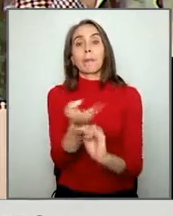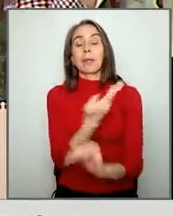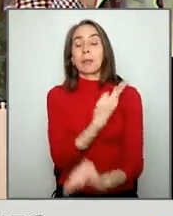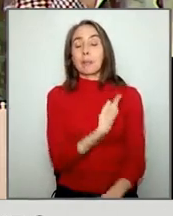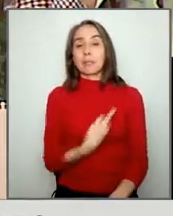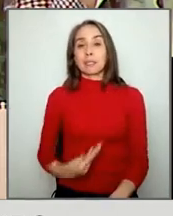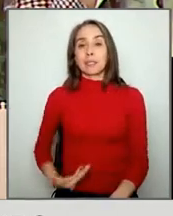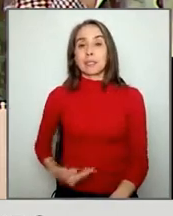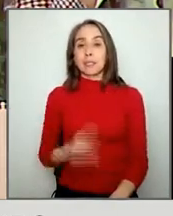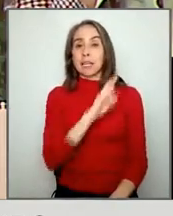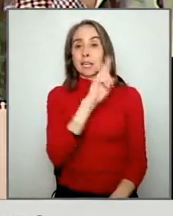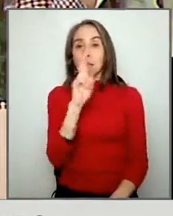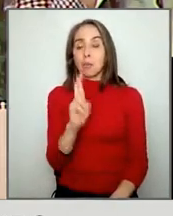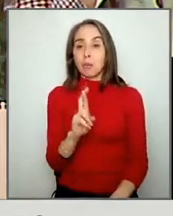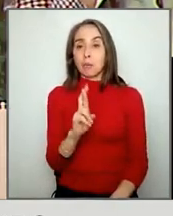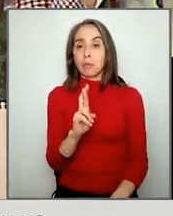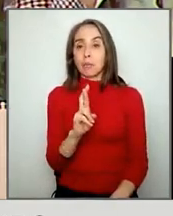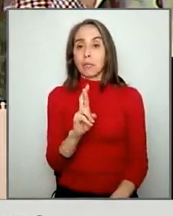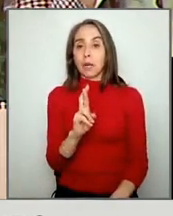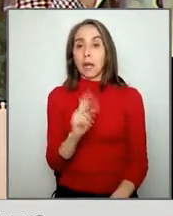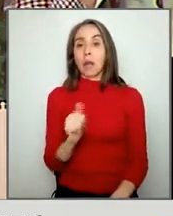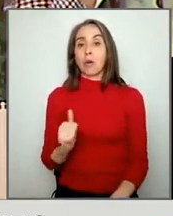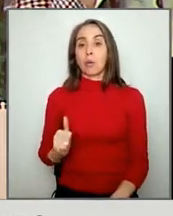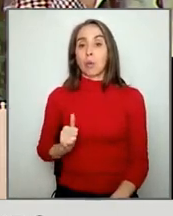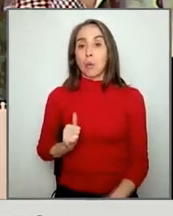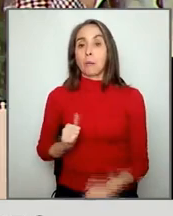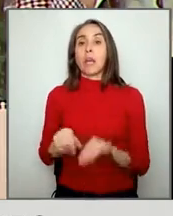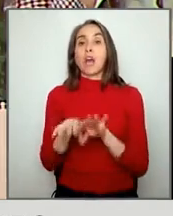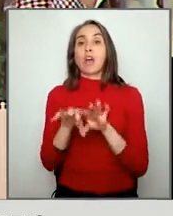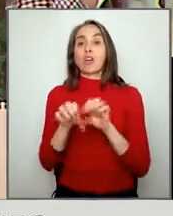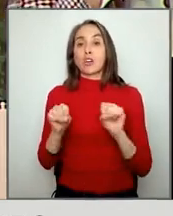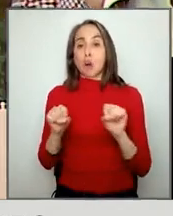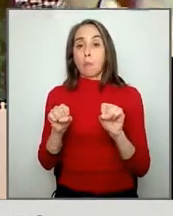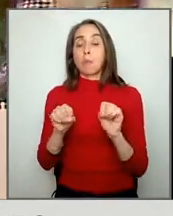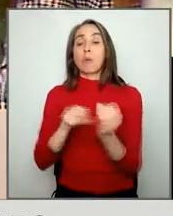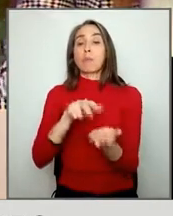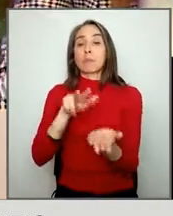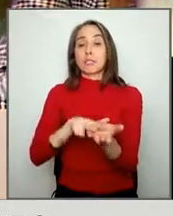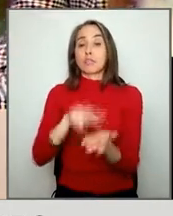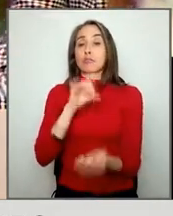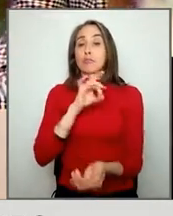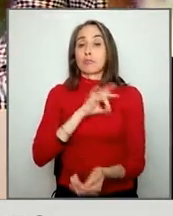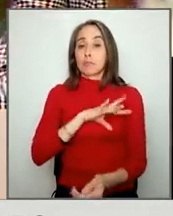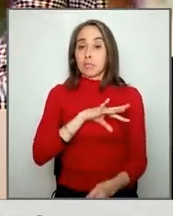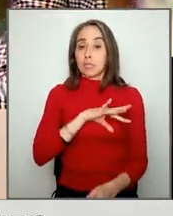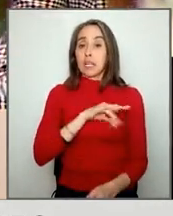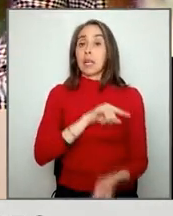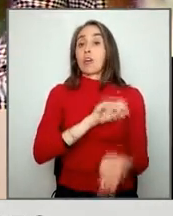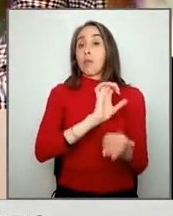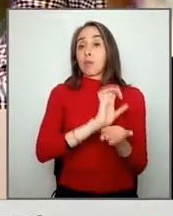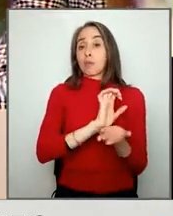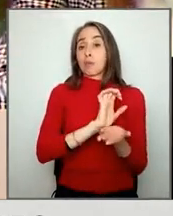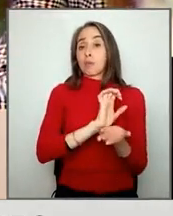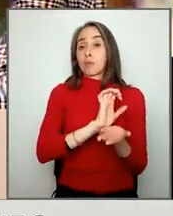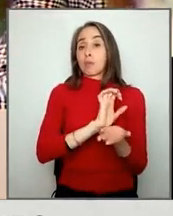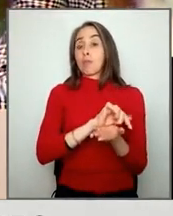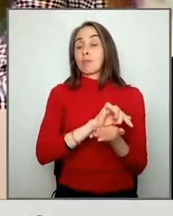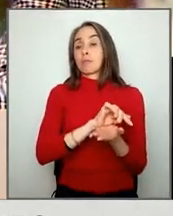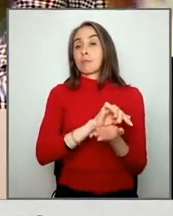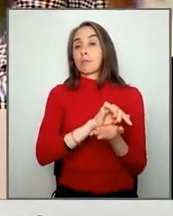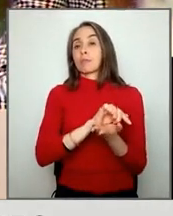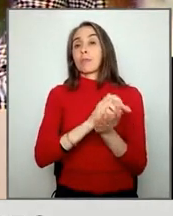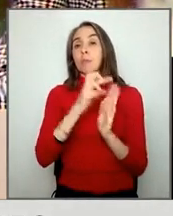de la república quien cumplimiento de los compromisos internacionales adquiridos por el estado de chile envíe un mensaje